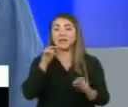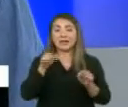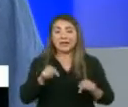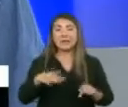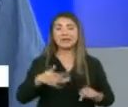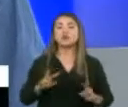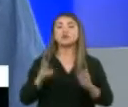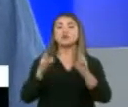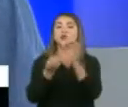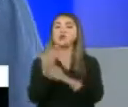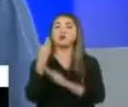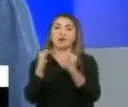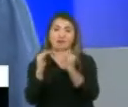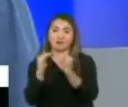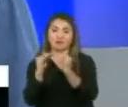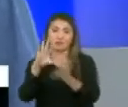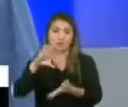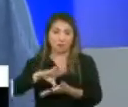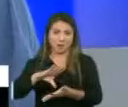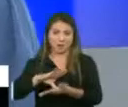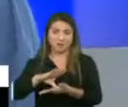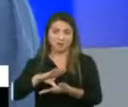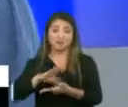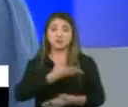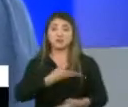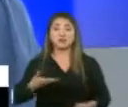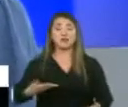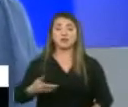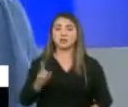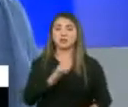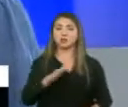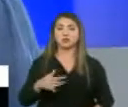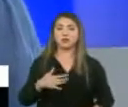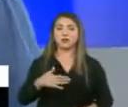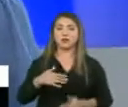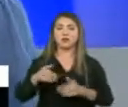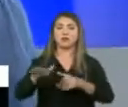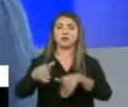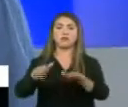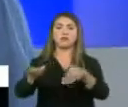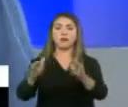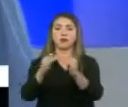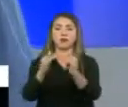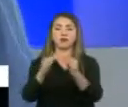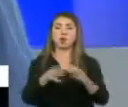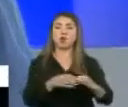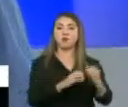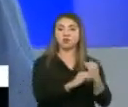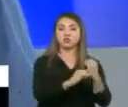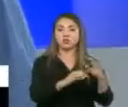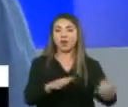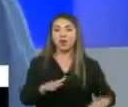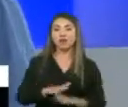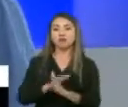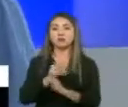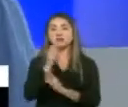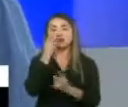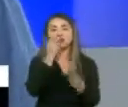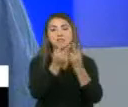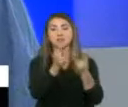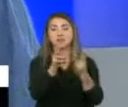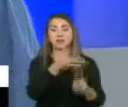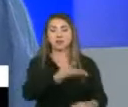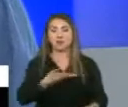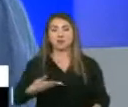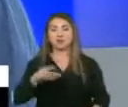quiere es construir una nueva casa en el país. Y la presidenta no nos quiere a nosotros dentro de esa casa, no quiere a la oposición, quiere únicamente gente que tenga su visión del